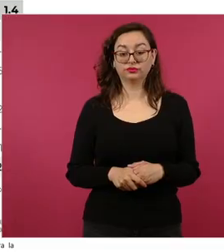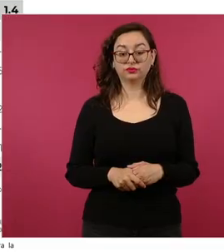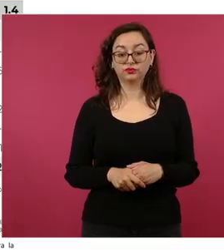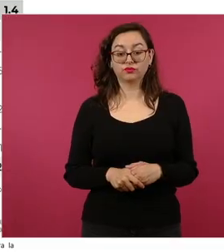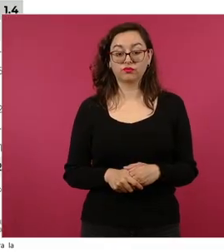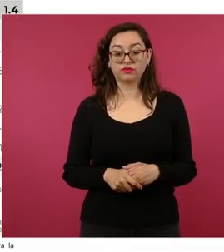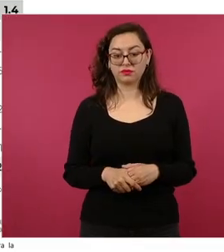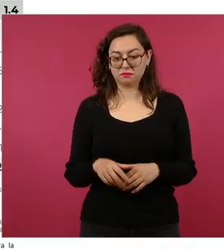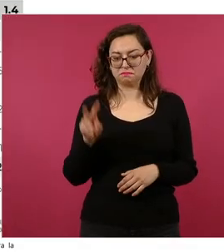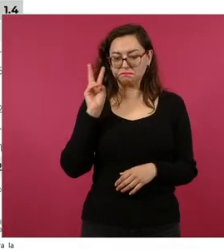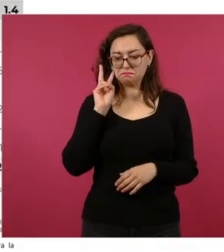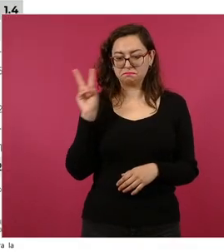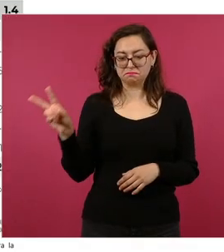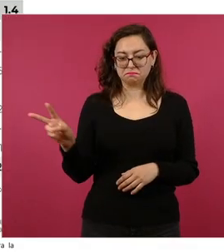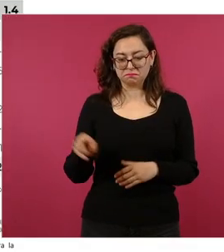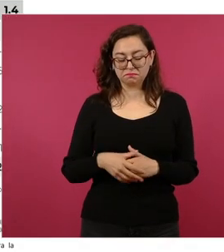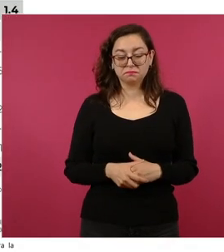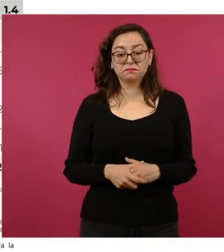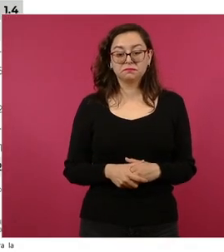Esto nos ayuda mucho.